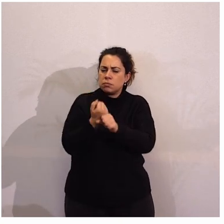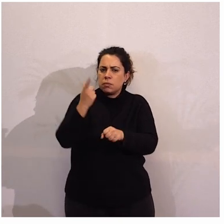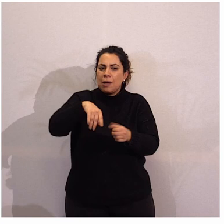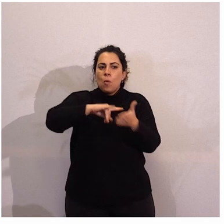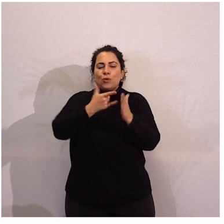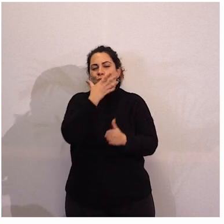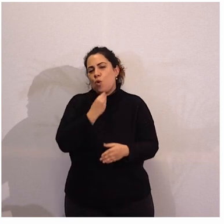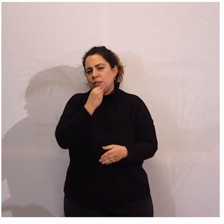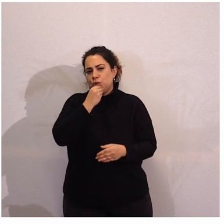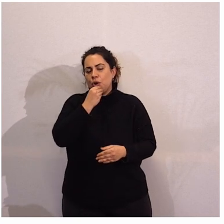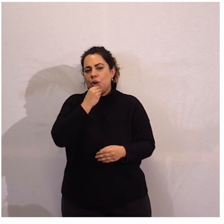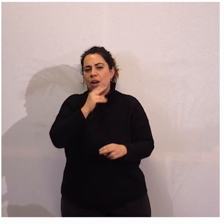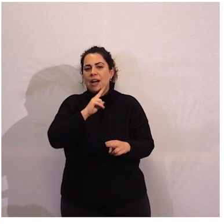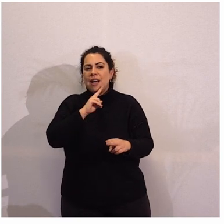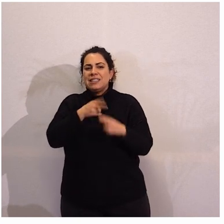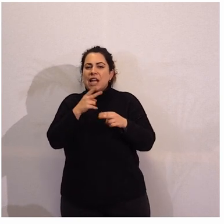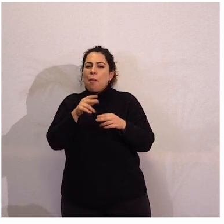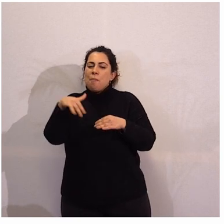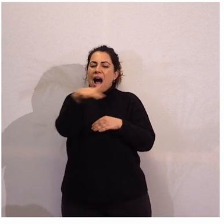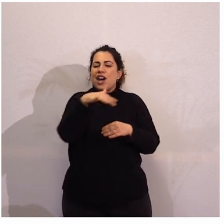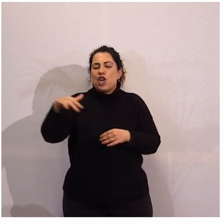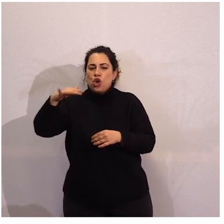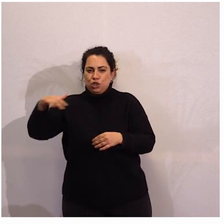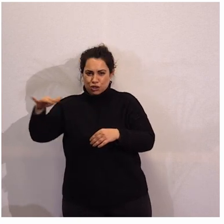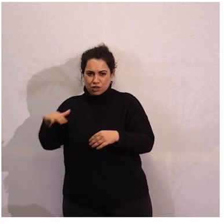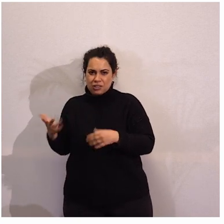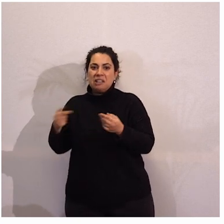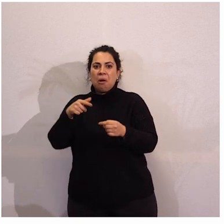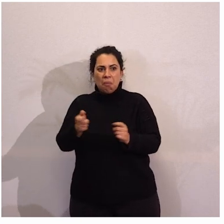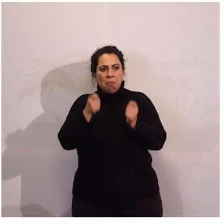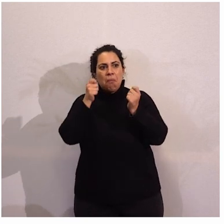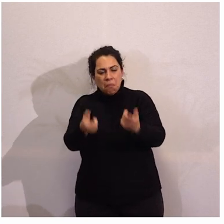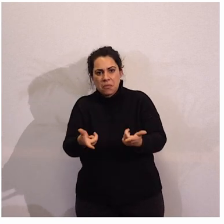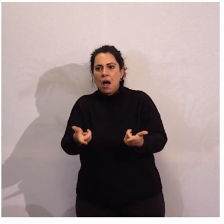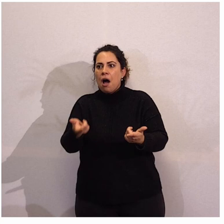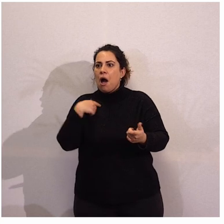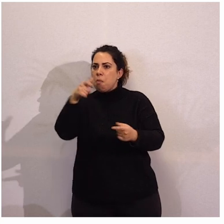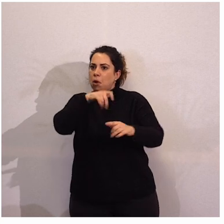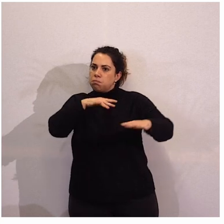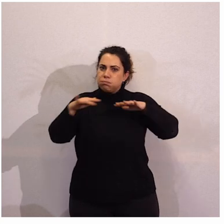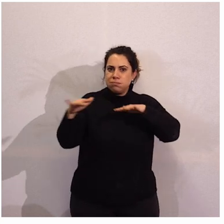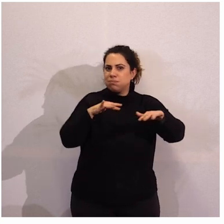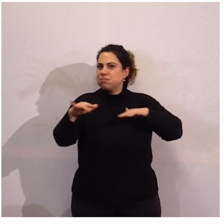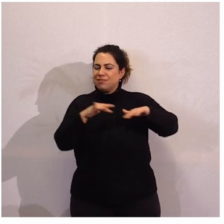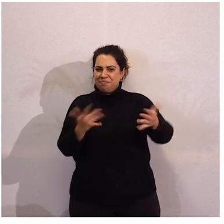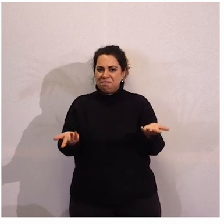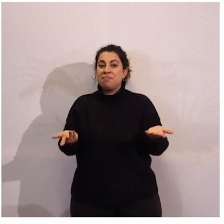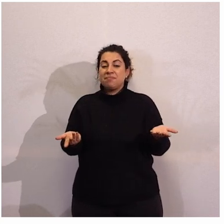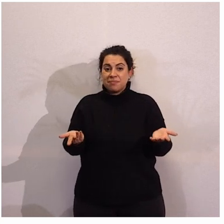muy bonito, ¿no? Que era el de los barrios y que, bueno, pues que también dinamizó a muchas personas. Y